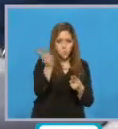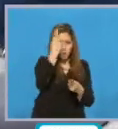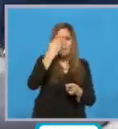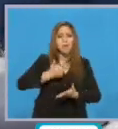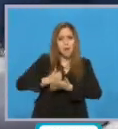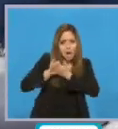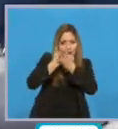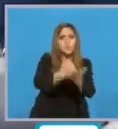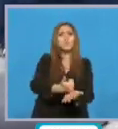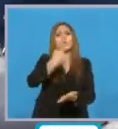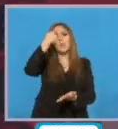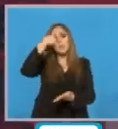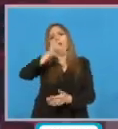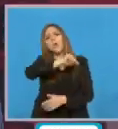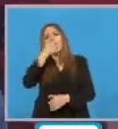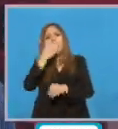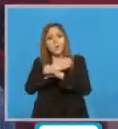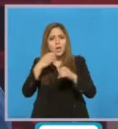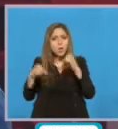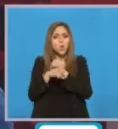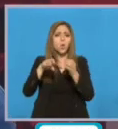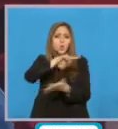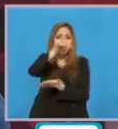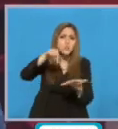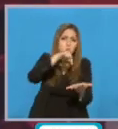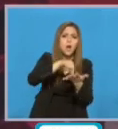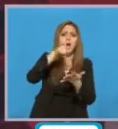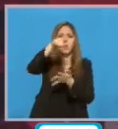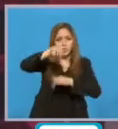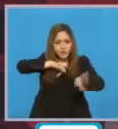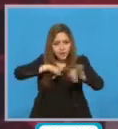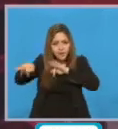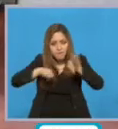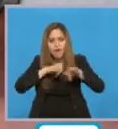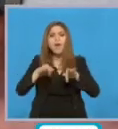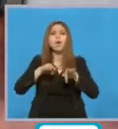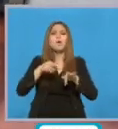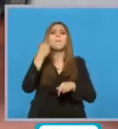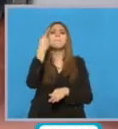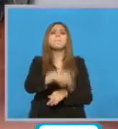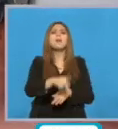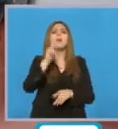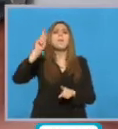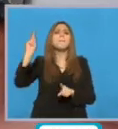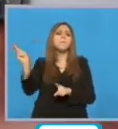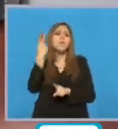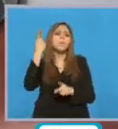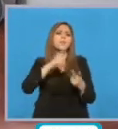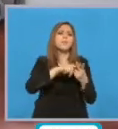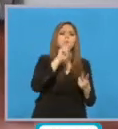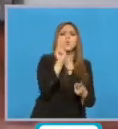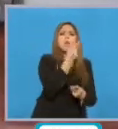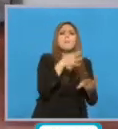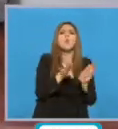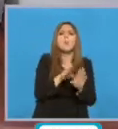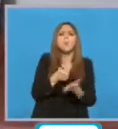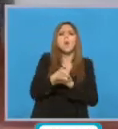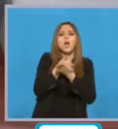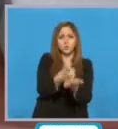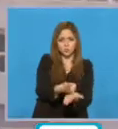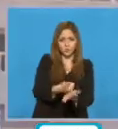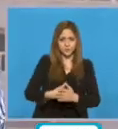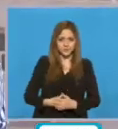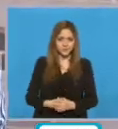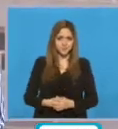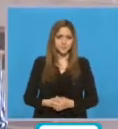o en prestarles el recinto para que ustedes trabajen, Desarrollen. o en qué los apoya las instituciones. Sí, hemos tenido pláticas